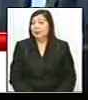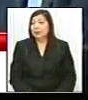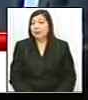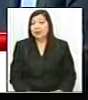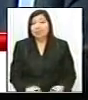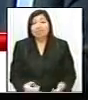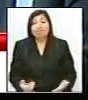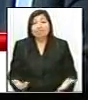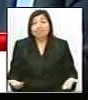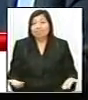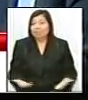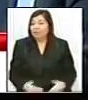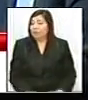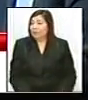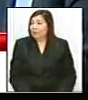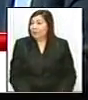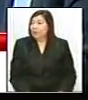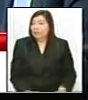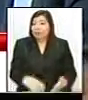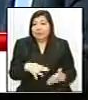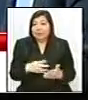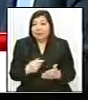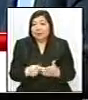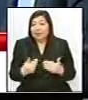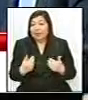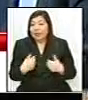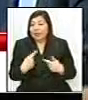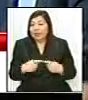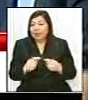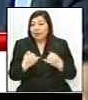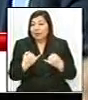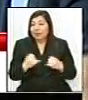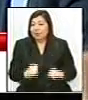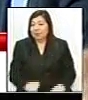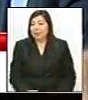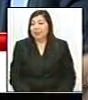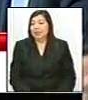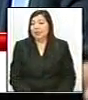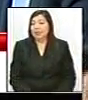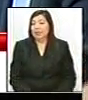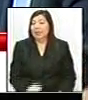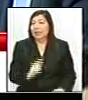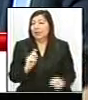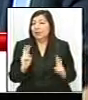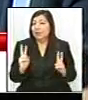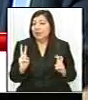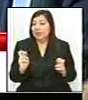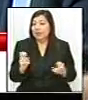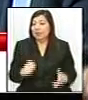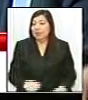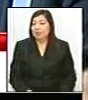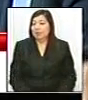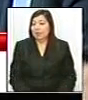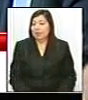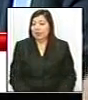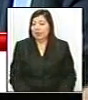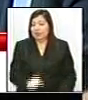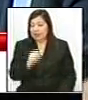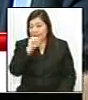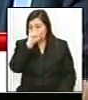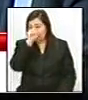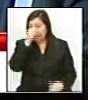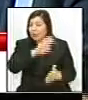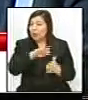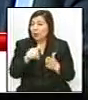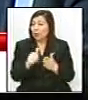definitivamente, bueno, no vamos a explayarnos en este sentido, por la informalidad es un tema que creo que en todos